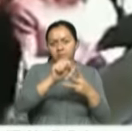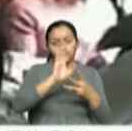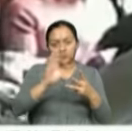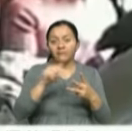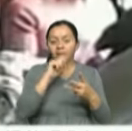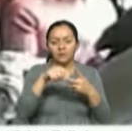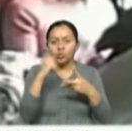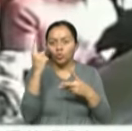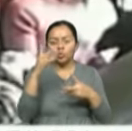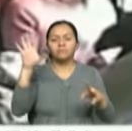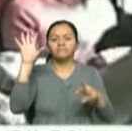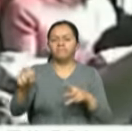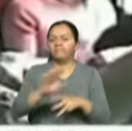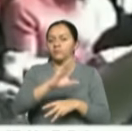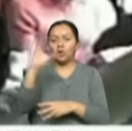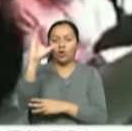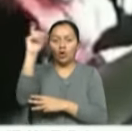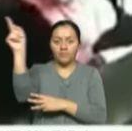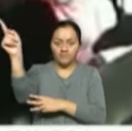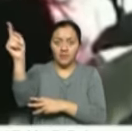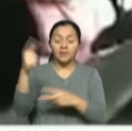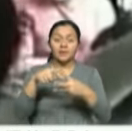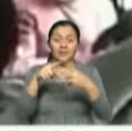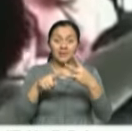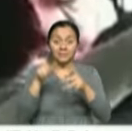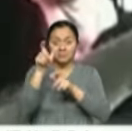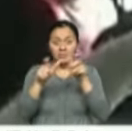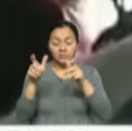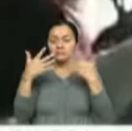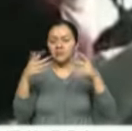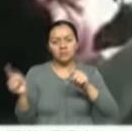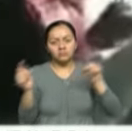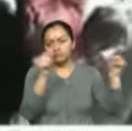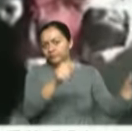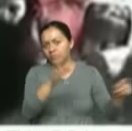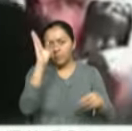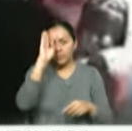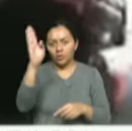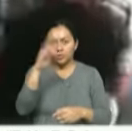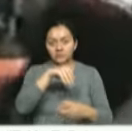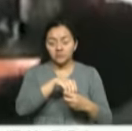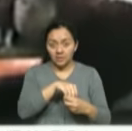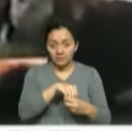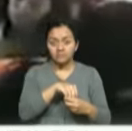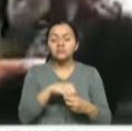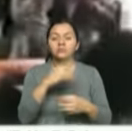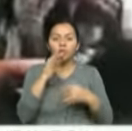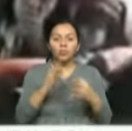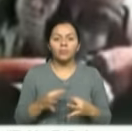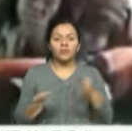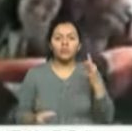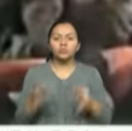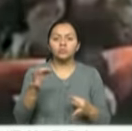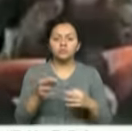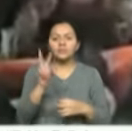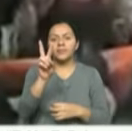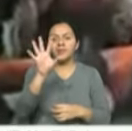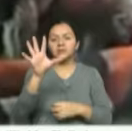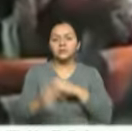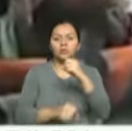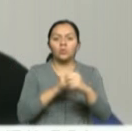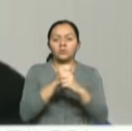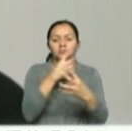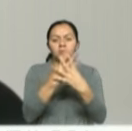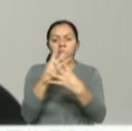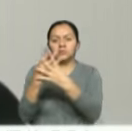Al momento, 3 de los 5 implicados del caso se encuentran en manos de la justicia ecuatoriana, cumpliendo una condena de 25 años